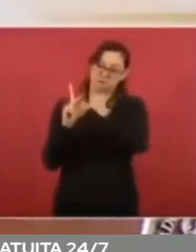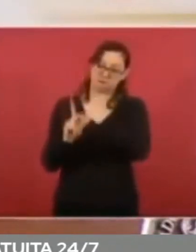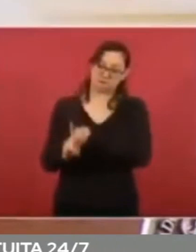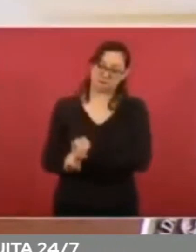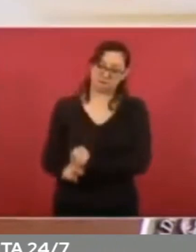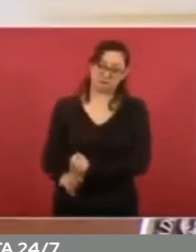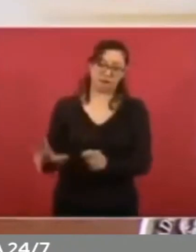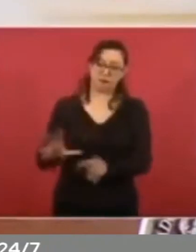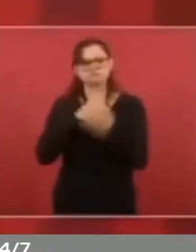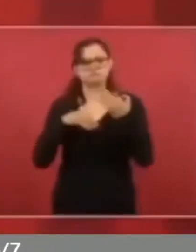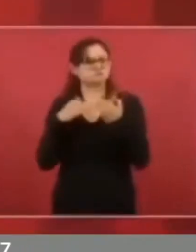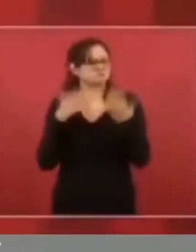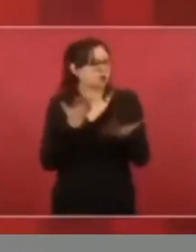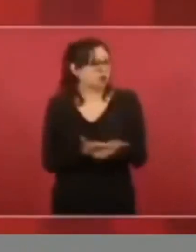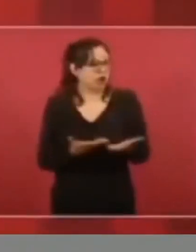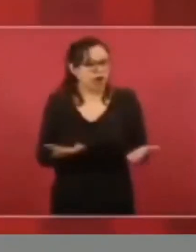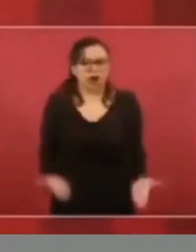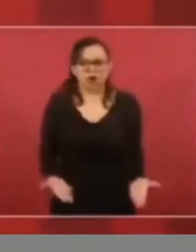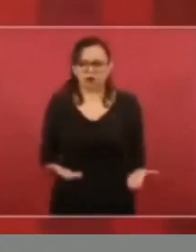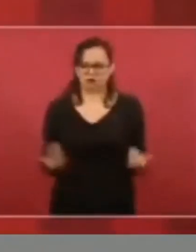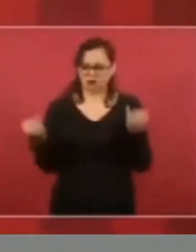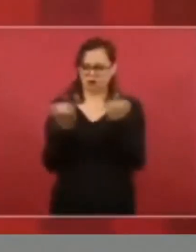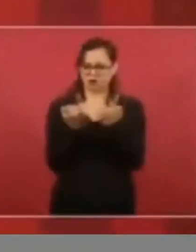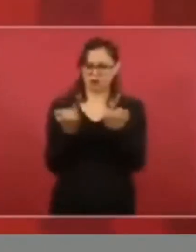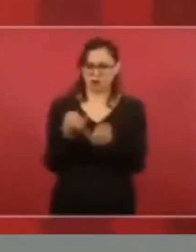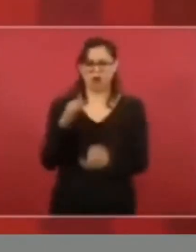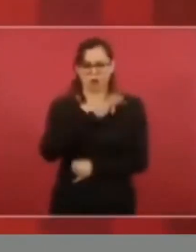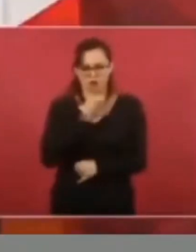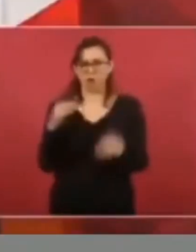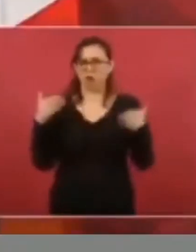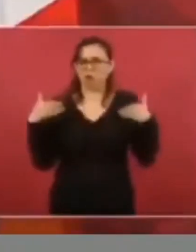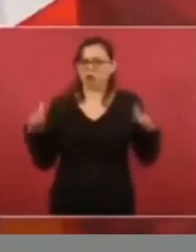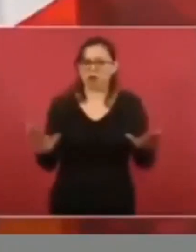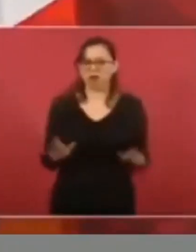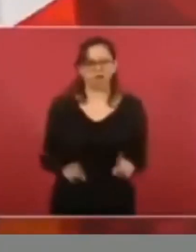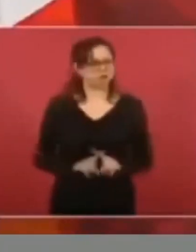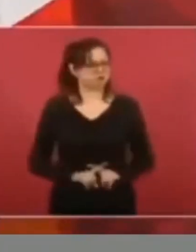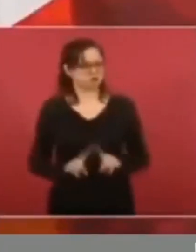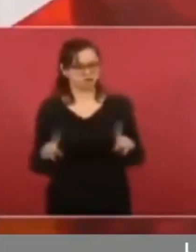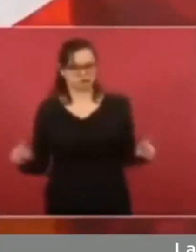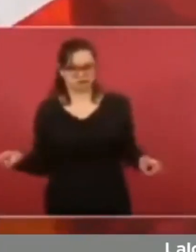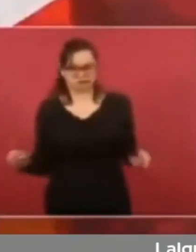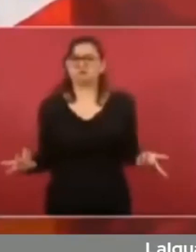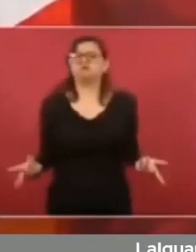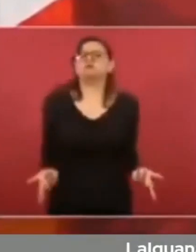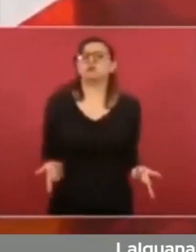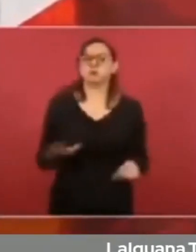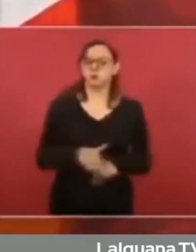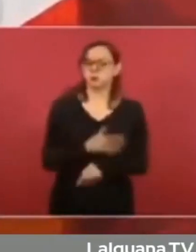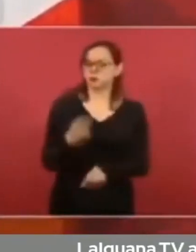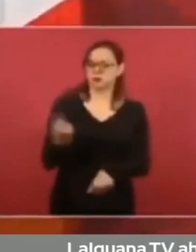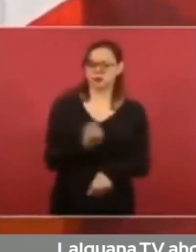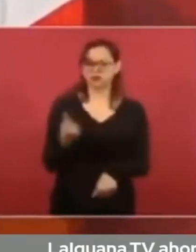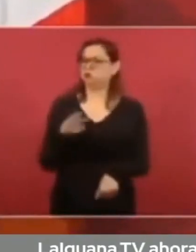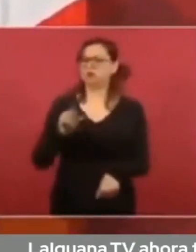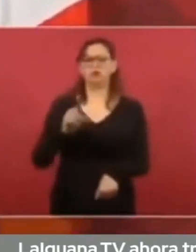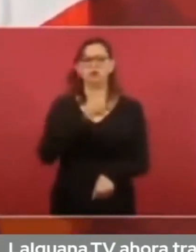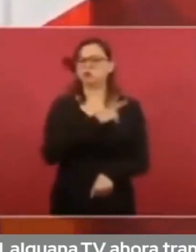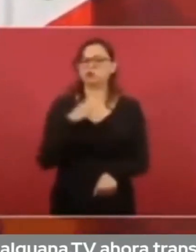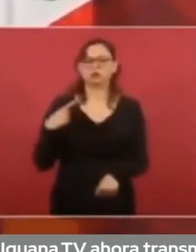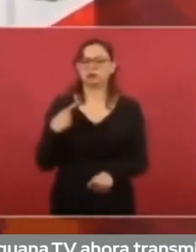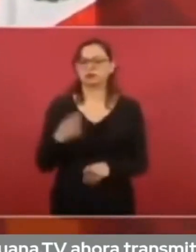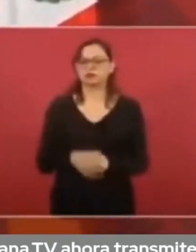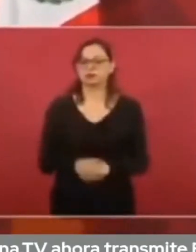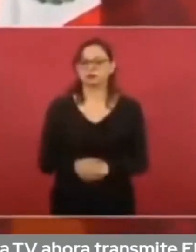Esa es la postura de México. Yo sé, estoy consciente de que hay grupos